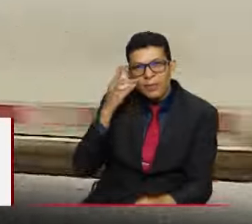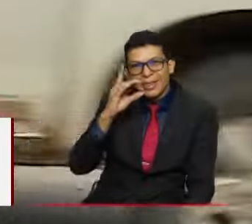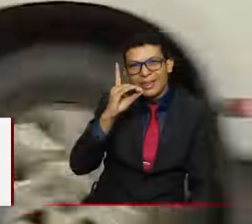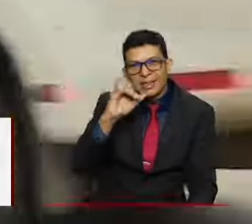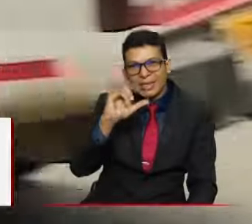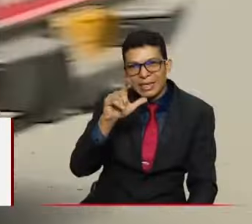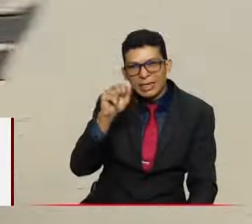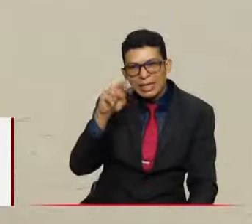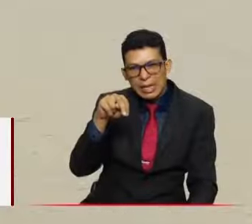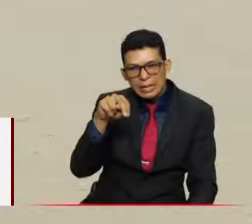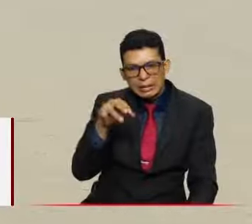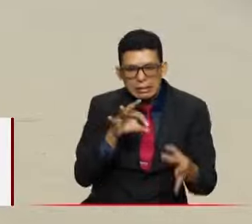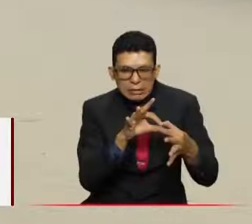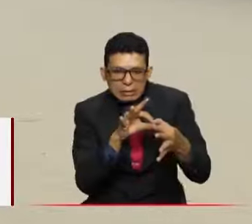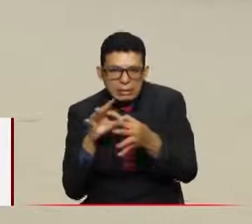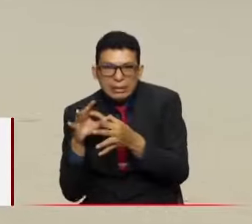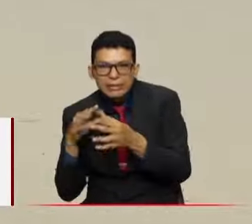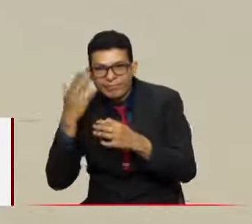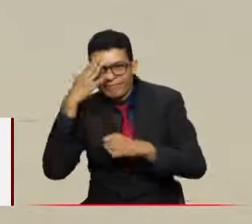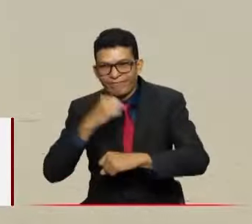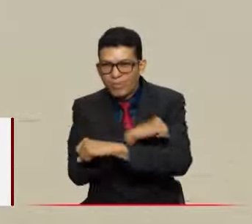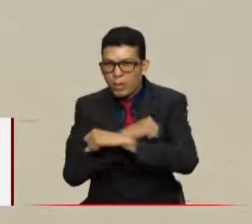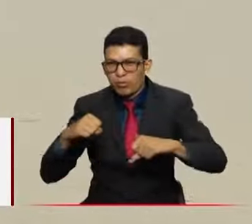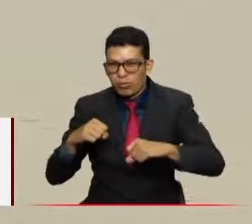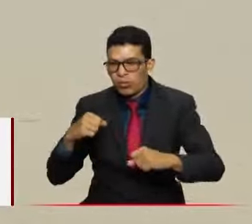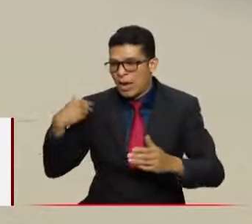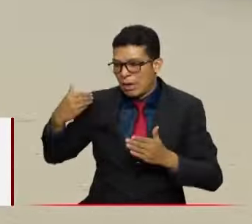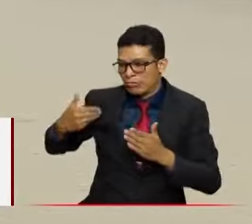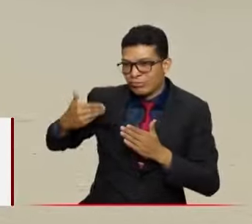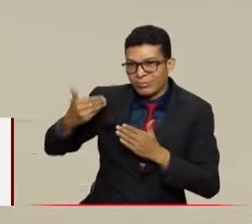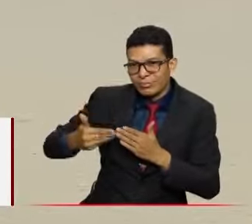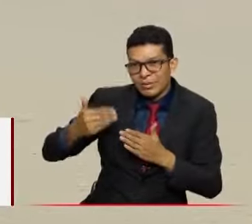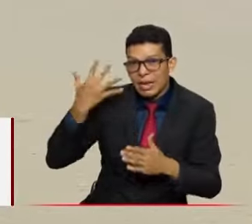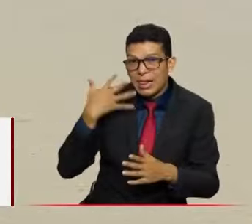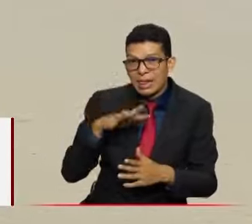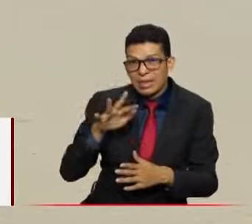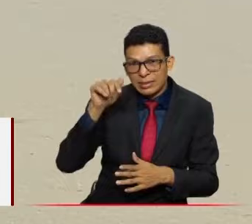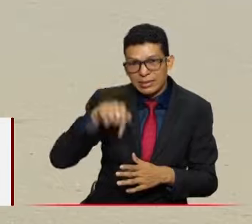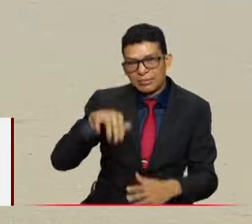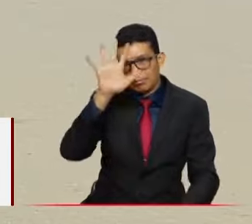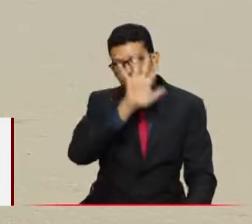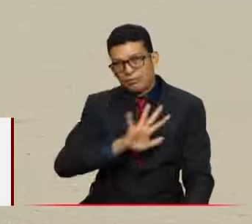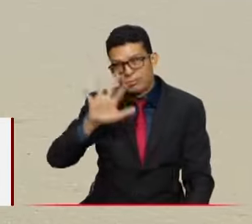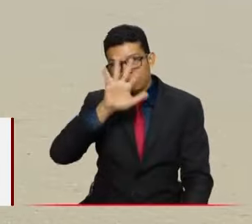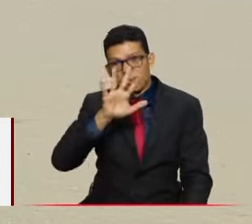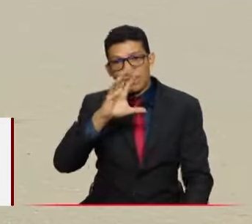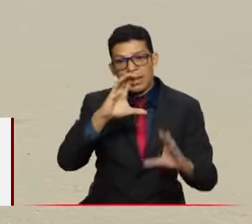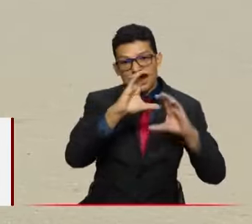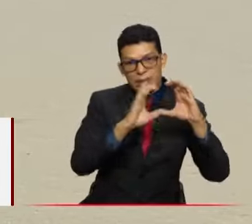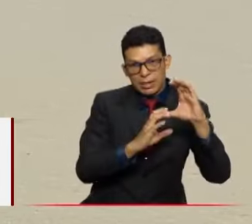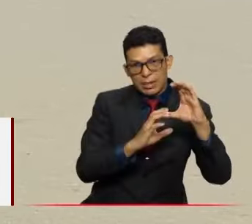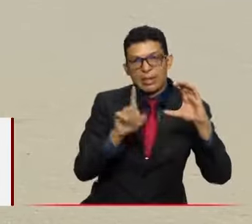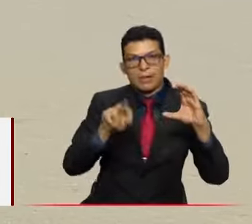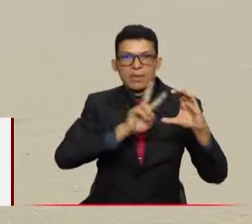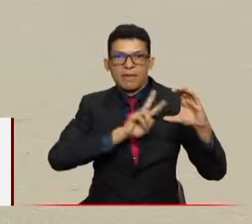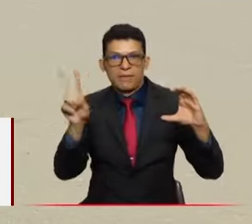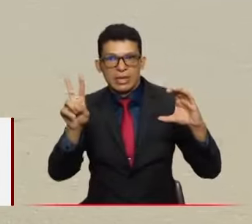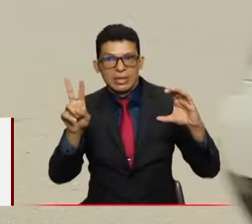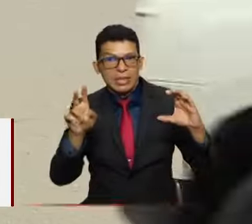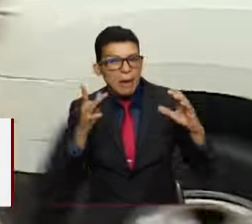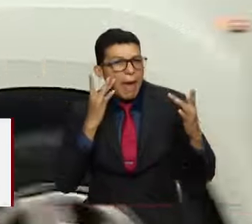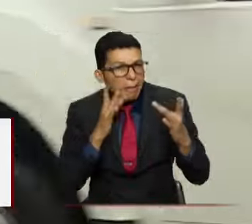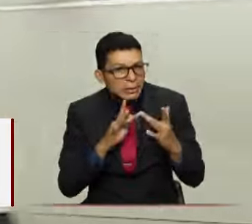relación con los atentados que se han registrado en los últimos días en los departamentos de Cauca y Valle del Cauca.